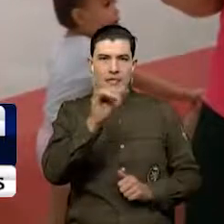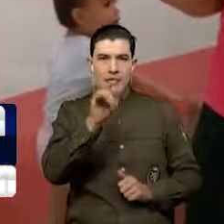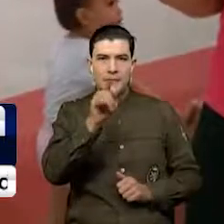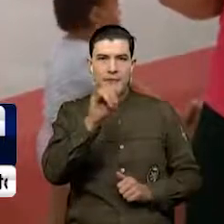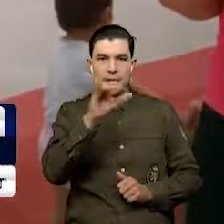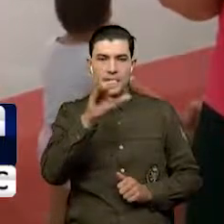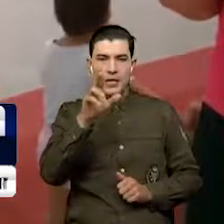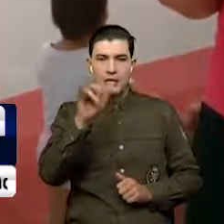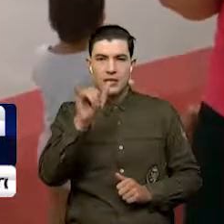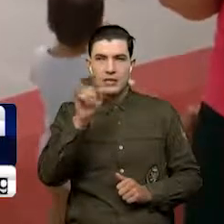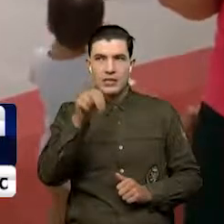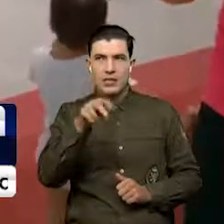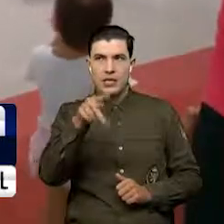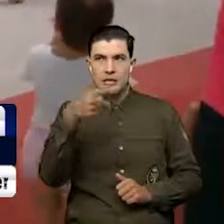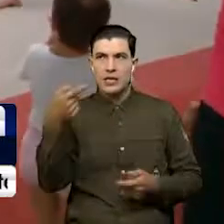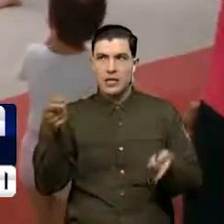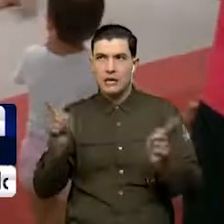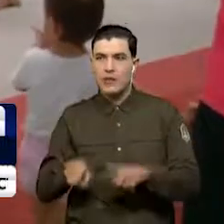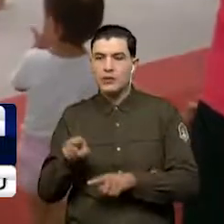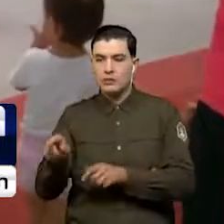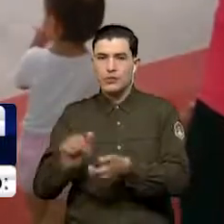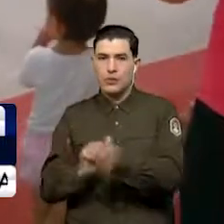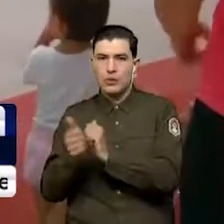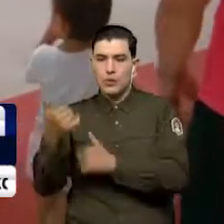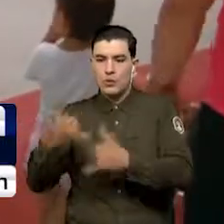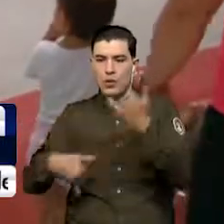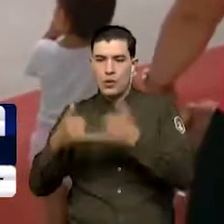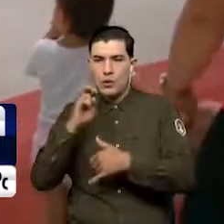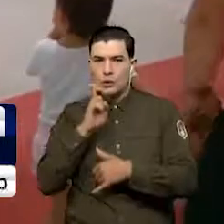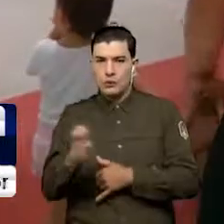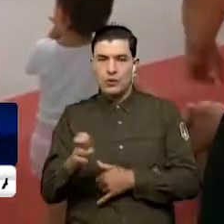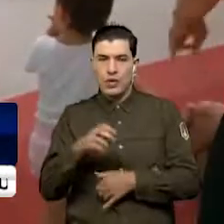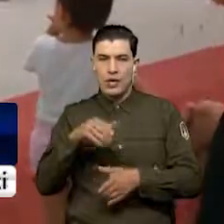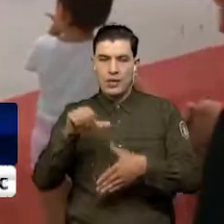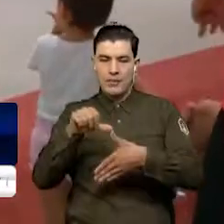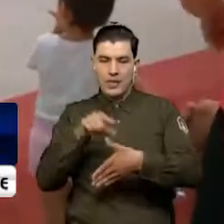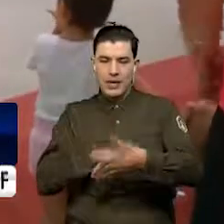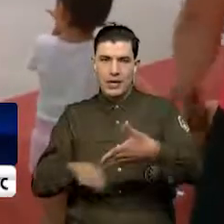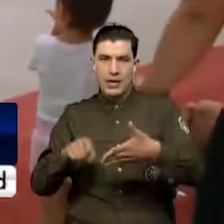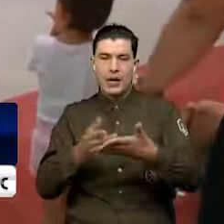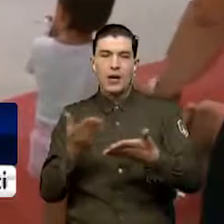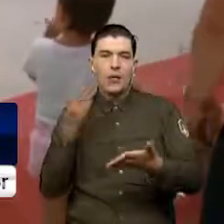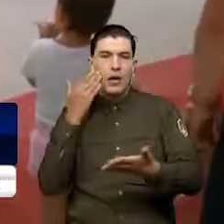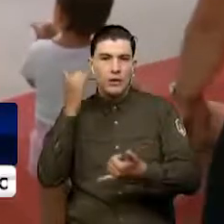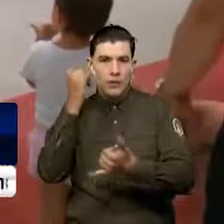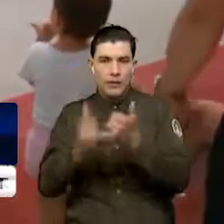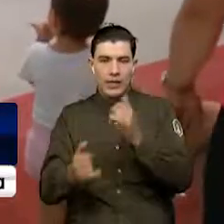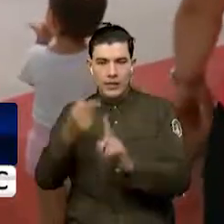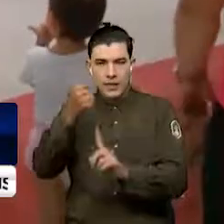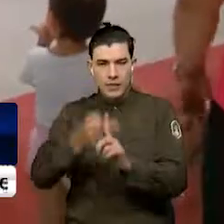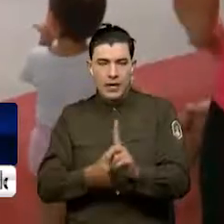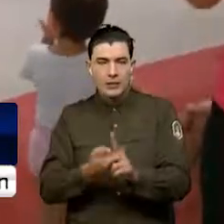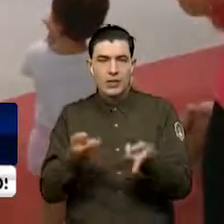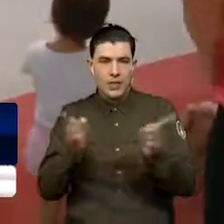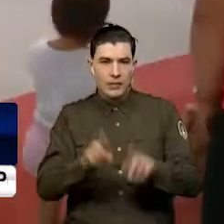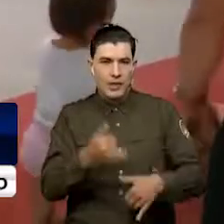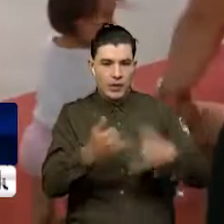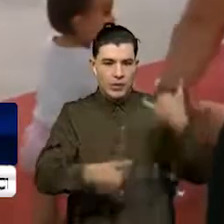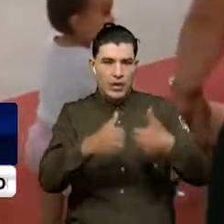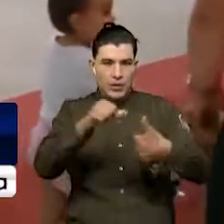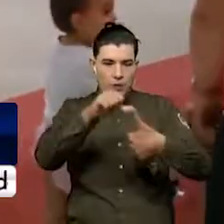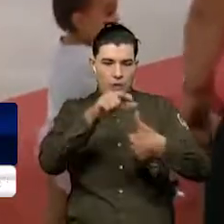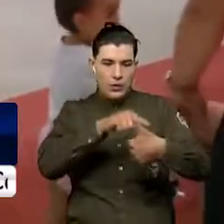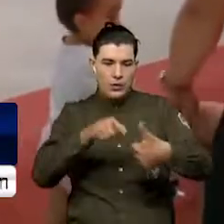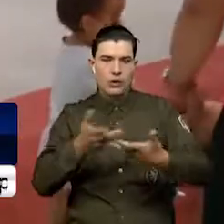abril y cupo para juegos suramericanos que es a finales de mayo y juegos centroamericanos que van a ser en